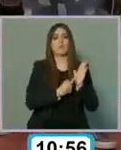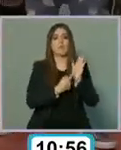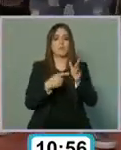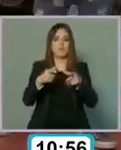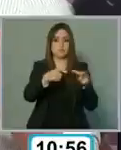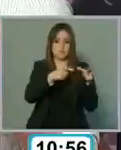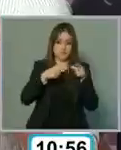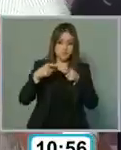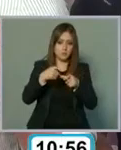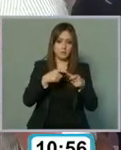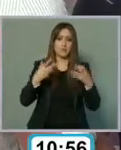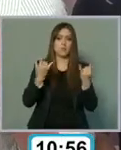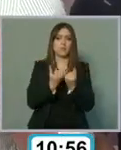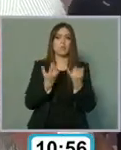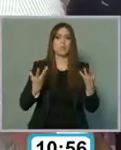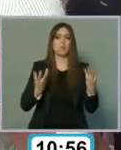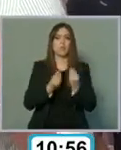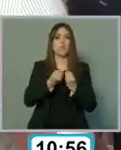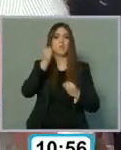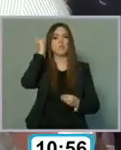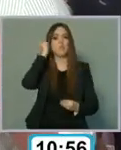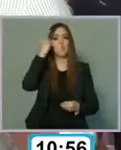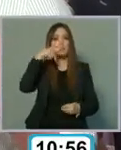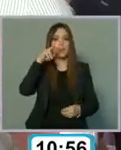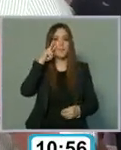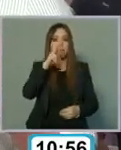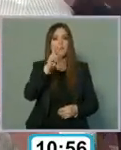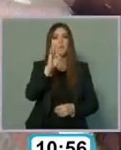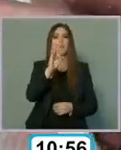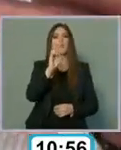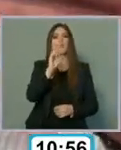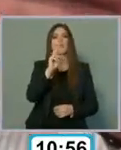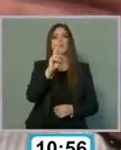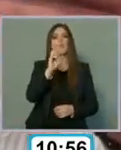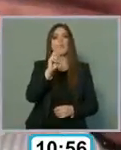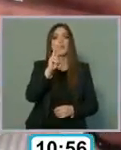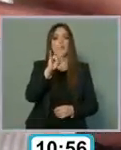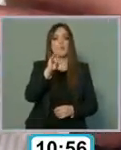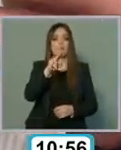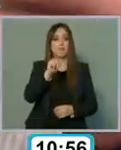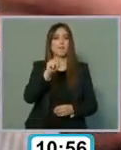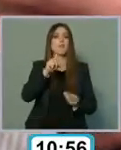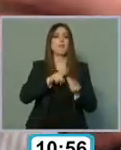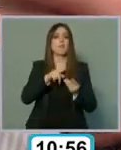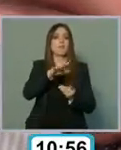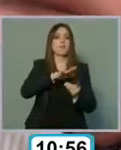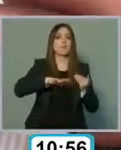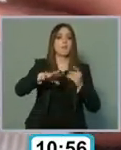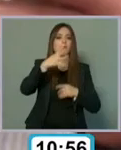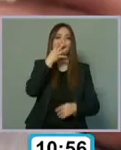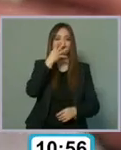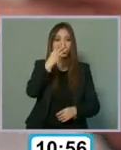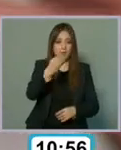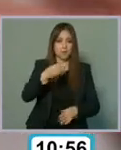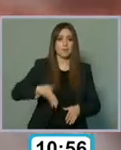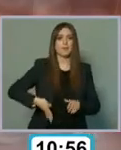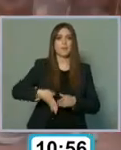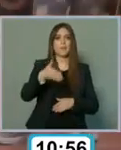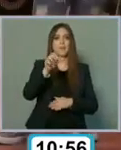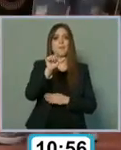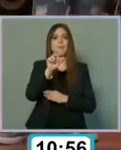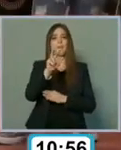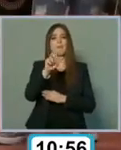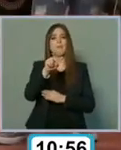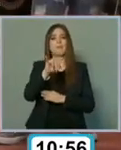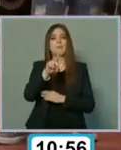además de un show padrísimo, entonces no se lo pierdan. Ahí vamos a estar en Foro Viena, allí en Coyoacán. Avenida México, Coyoacán está el